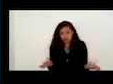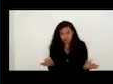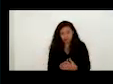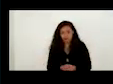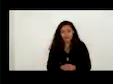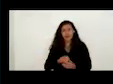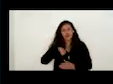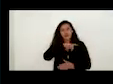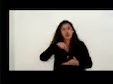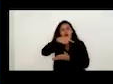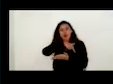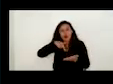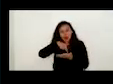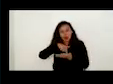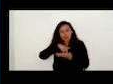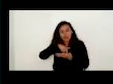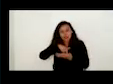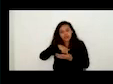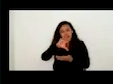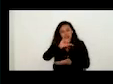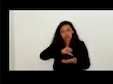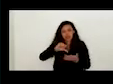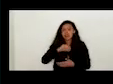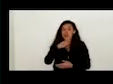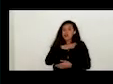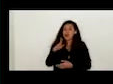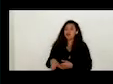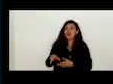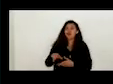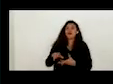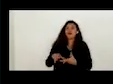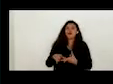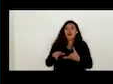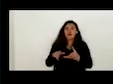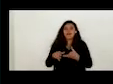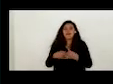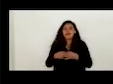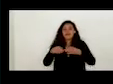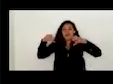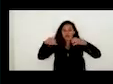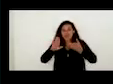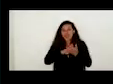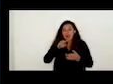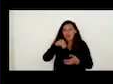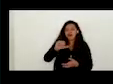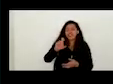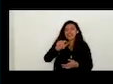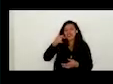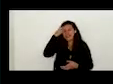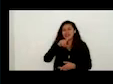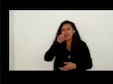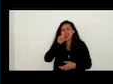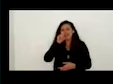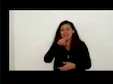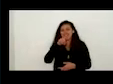nuestro centro ese está muy bueno, esos molletes con pico de gallo, el mollete, o sea, el pan y el frijol serían mi